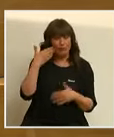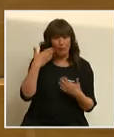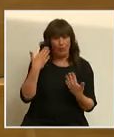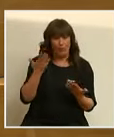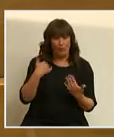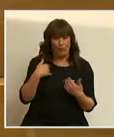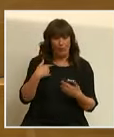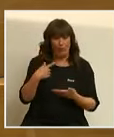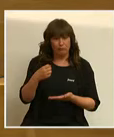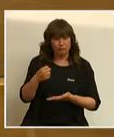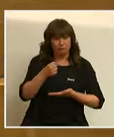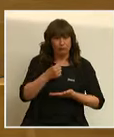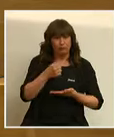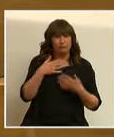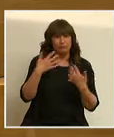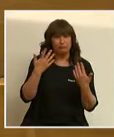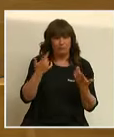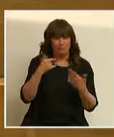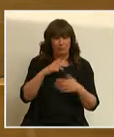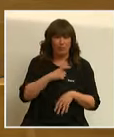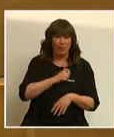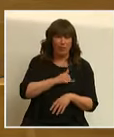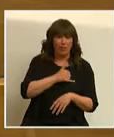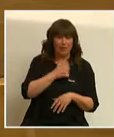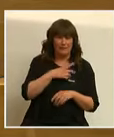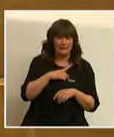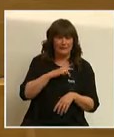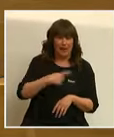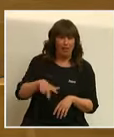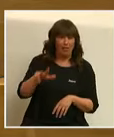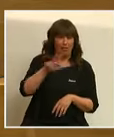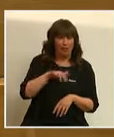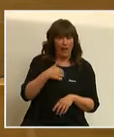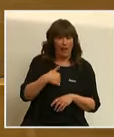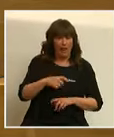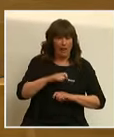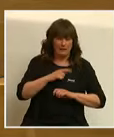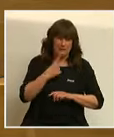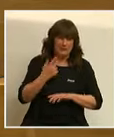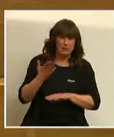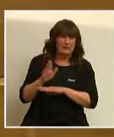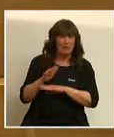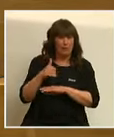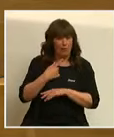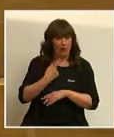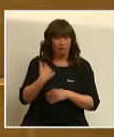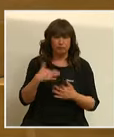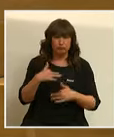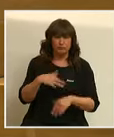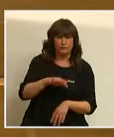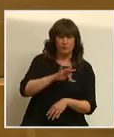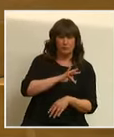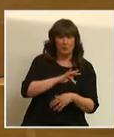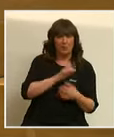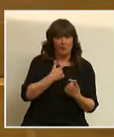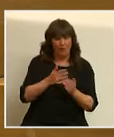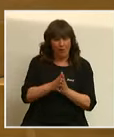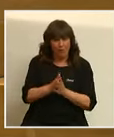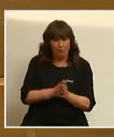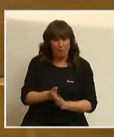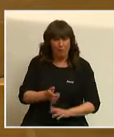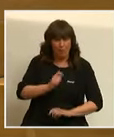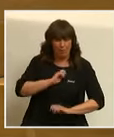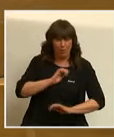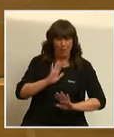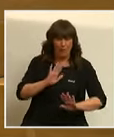en nombre de todos los policías nacionales esta alta distinción. Nos servirá como acicate y fuerza motivadora no solo a los